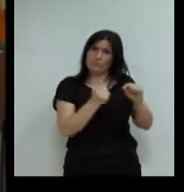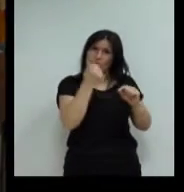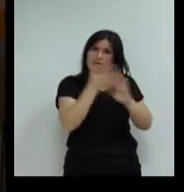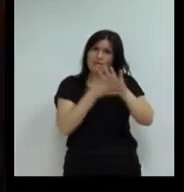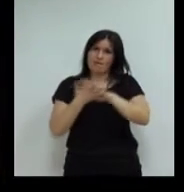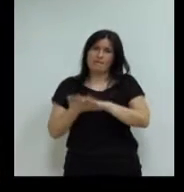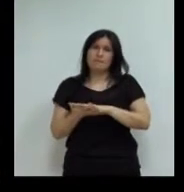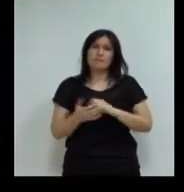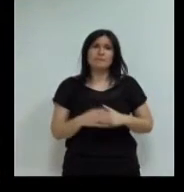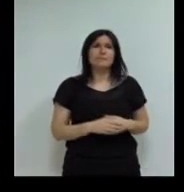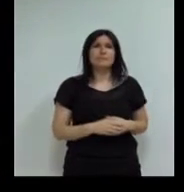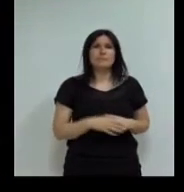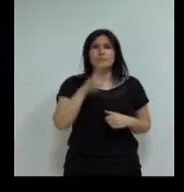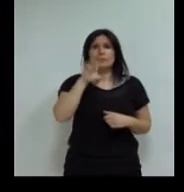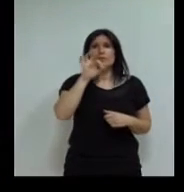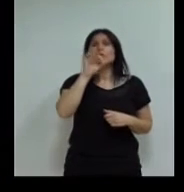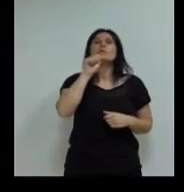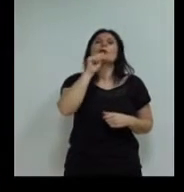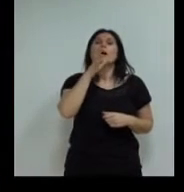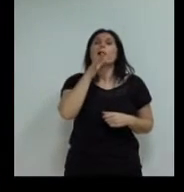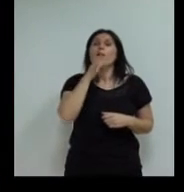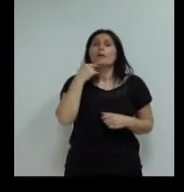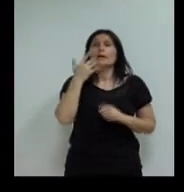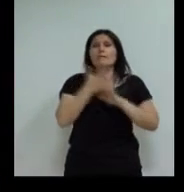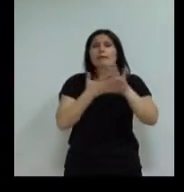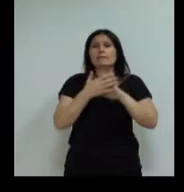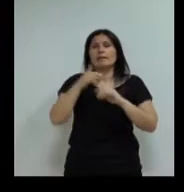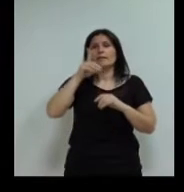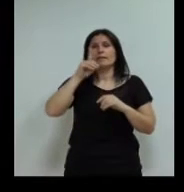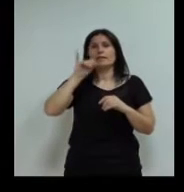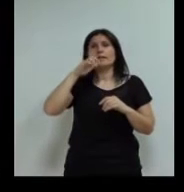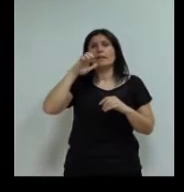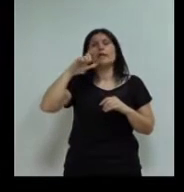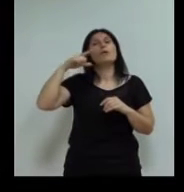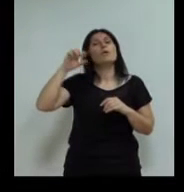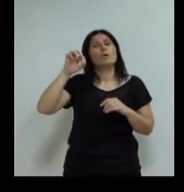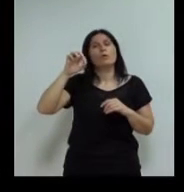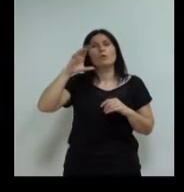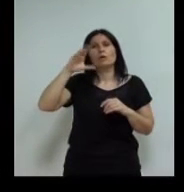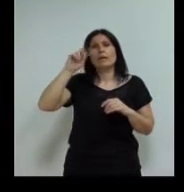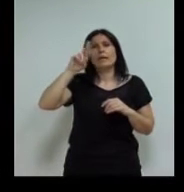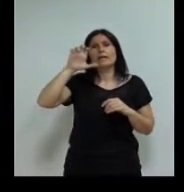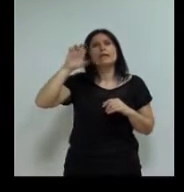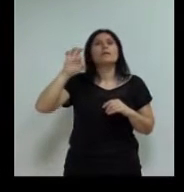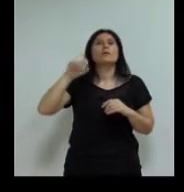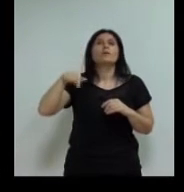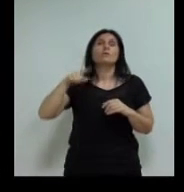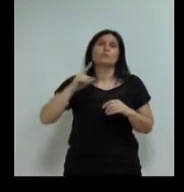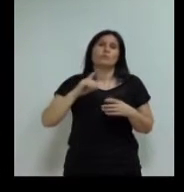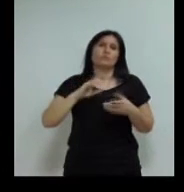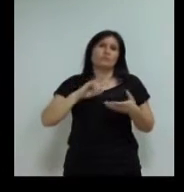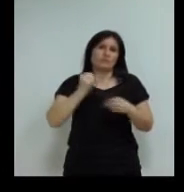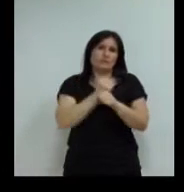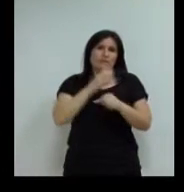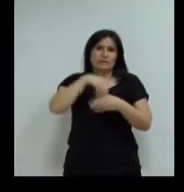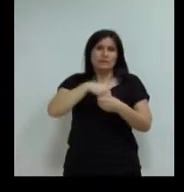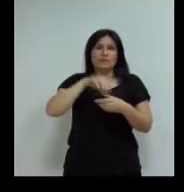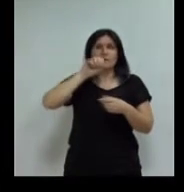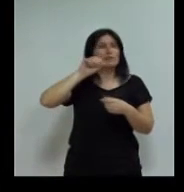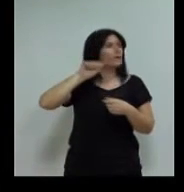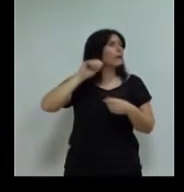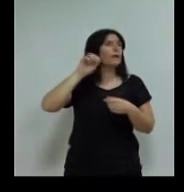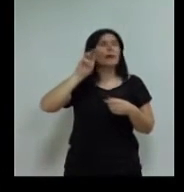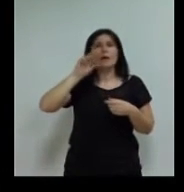Ahora nos va a hablar Diego Carrero Figueroa, que es socio fundador de Apten Soluciones, nos va a hablar del tema